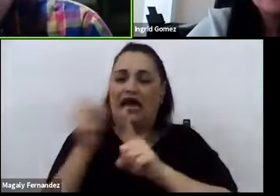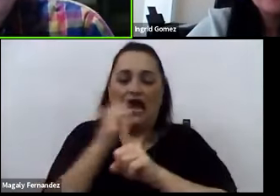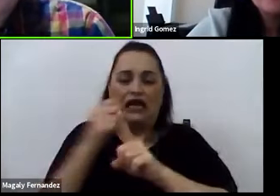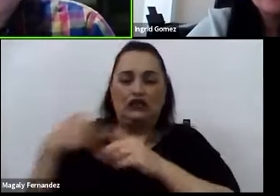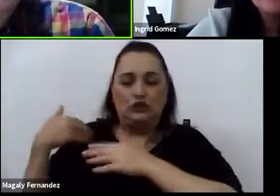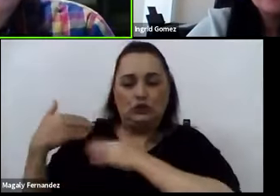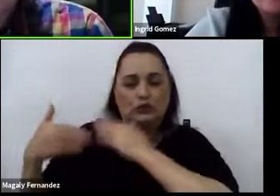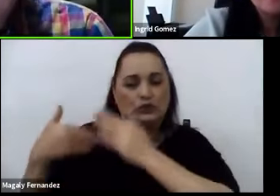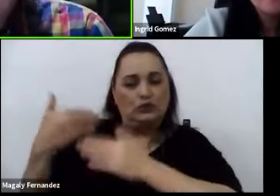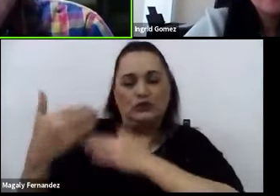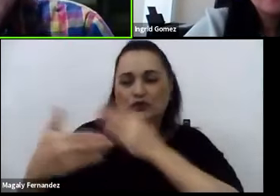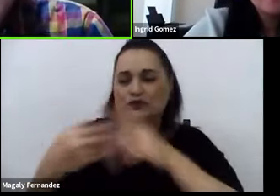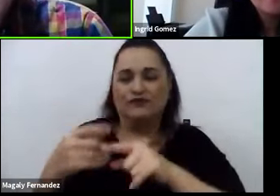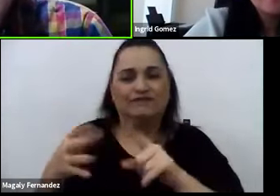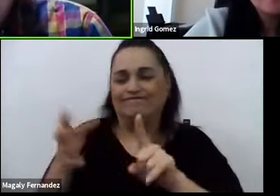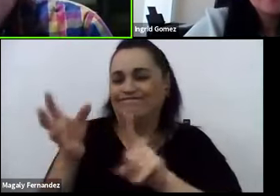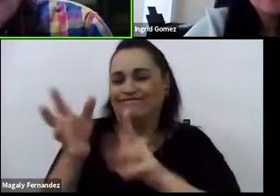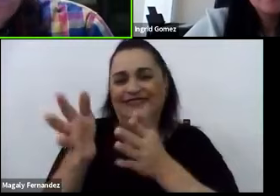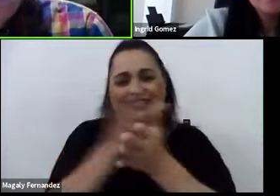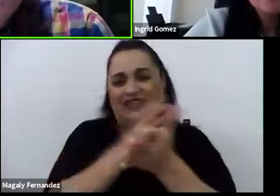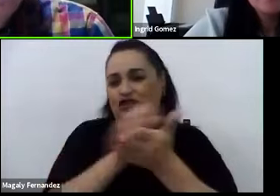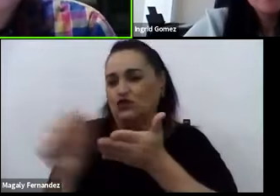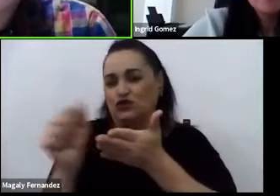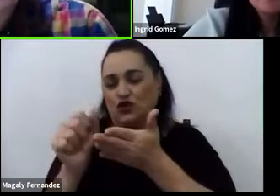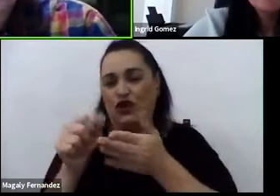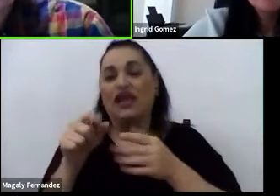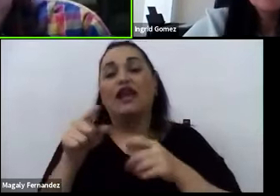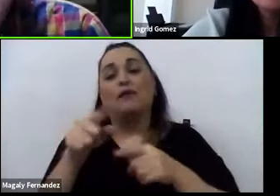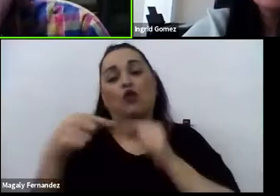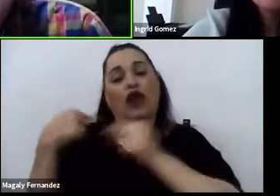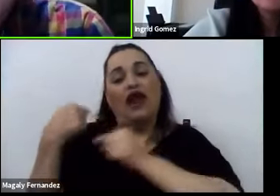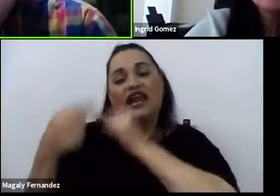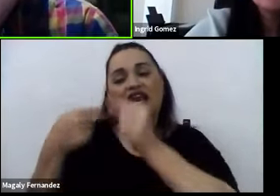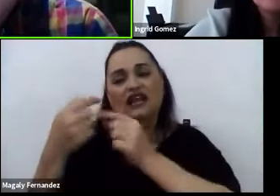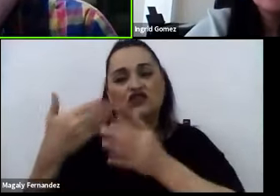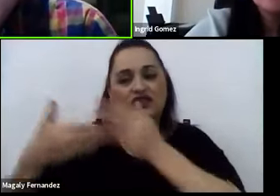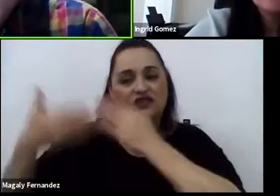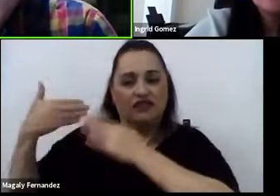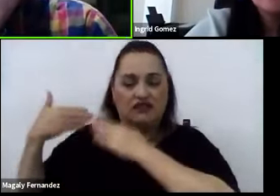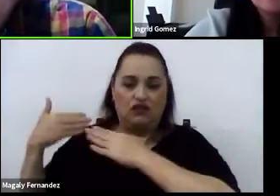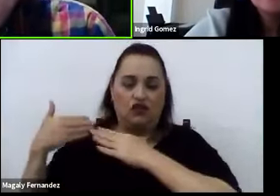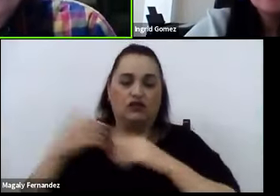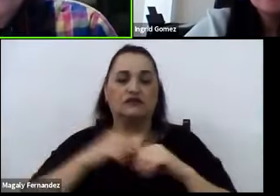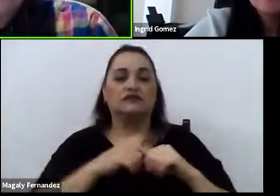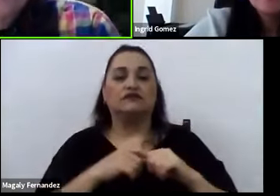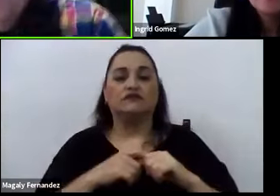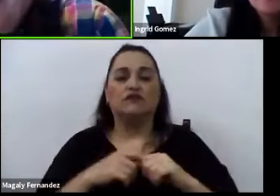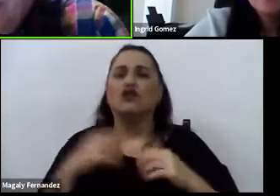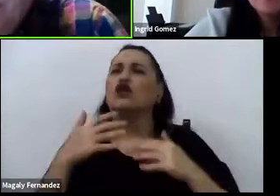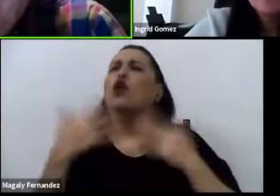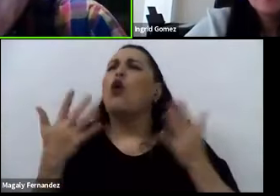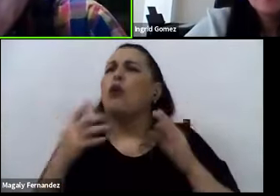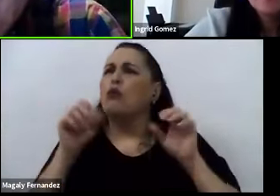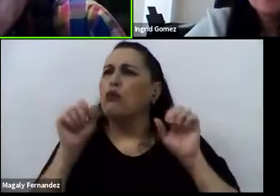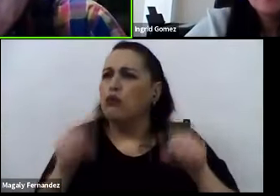muy, muy dramático, y por generaciones anteriores. ¿Cómo